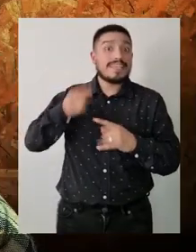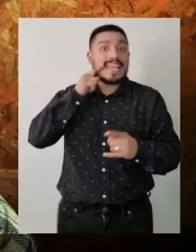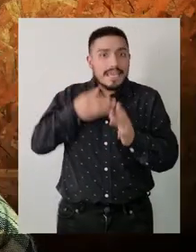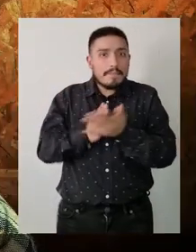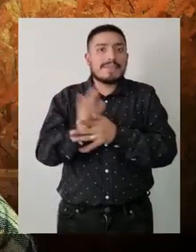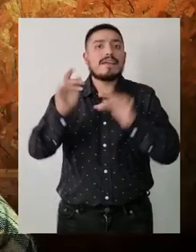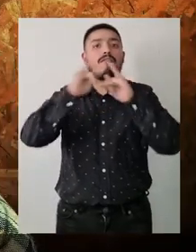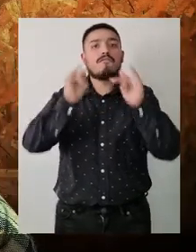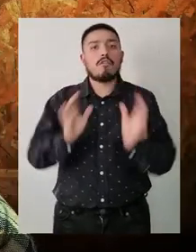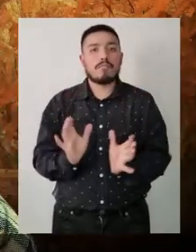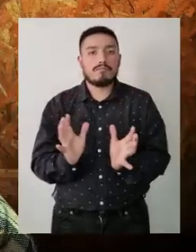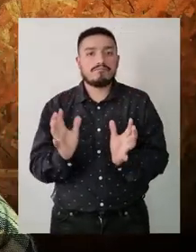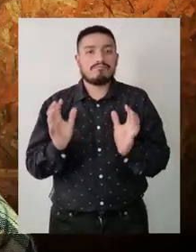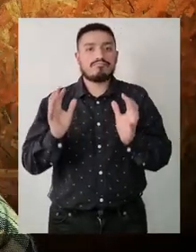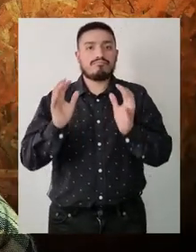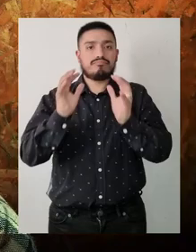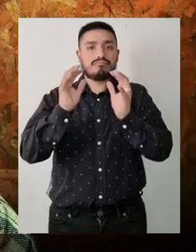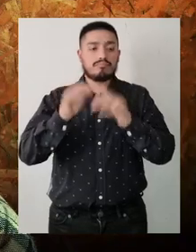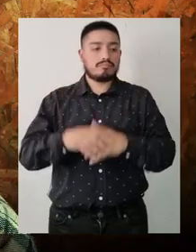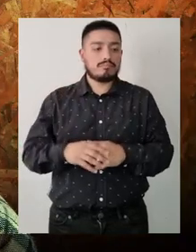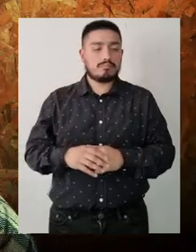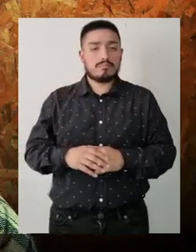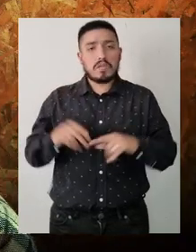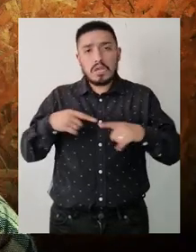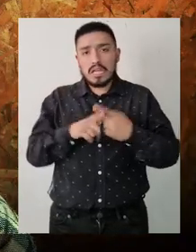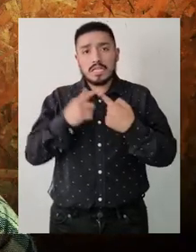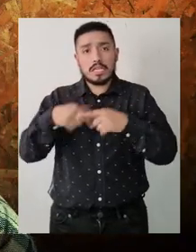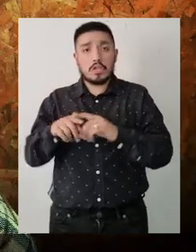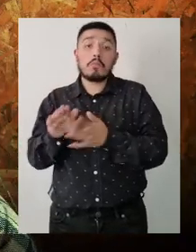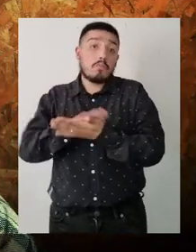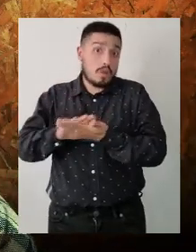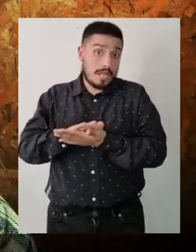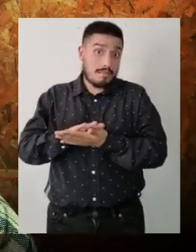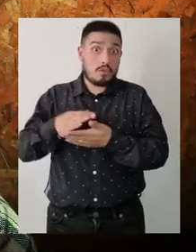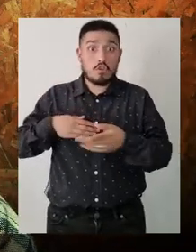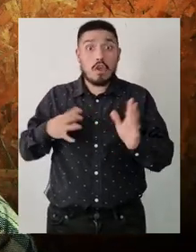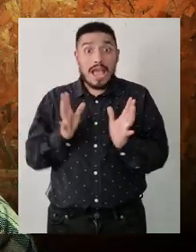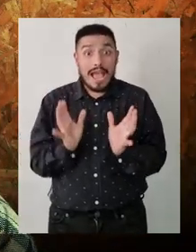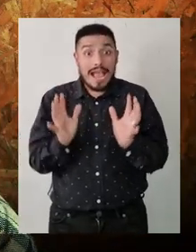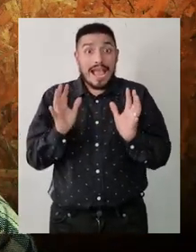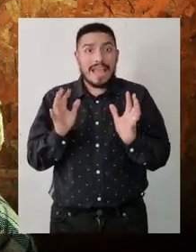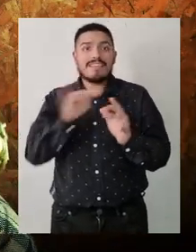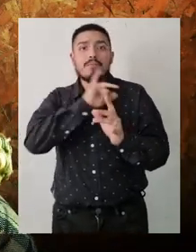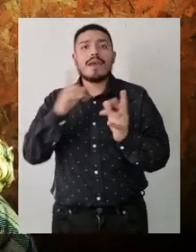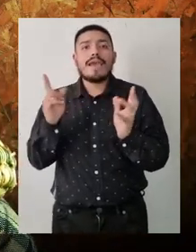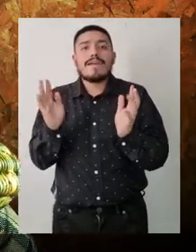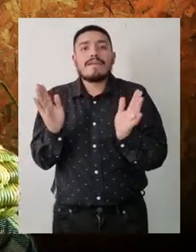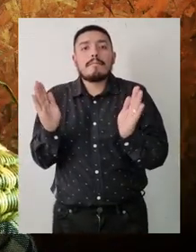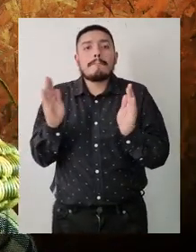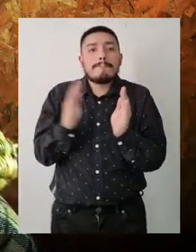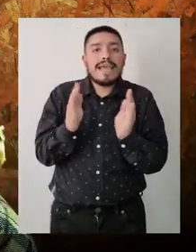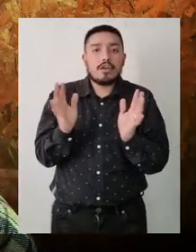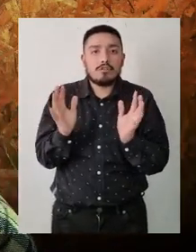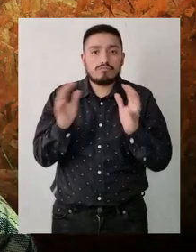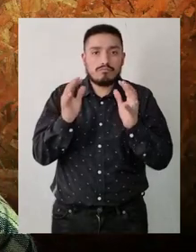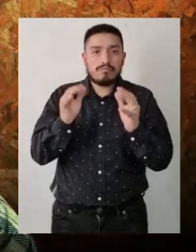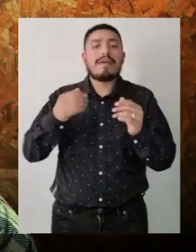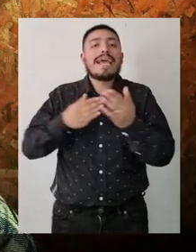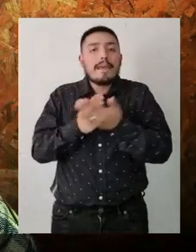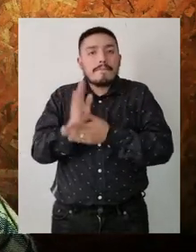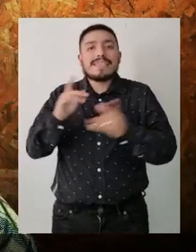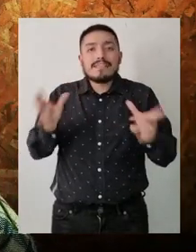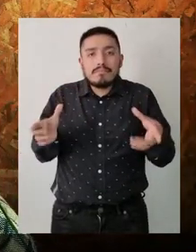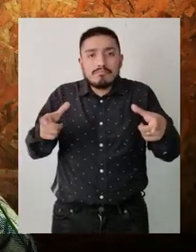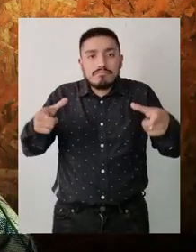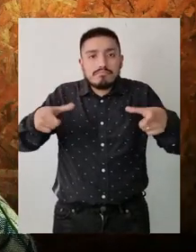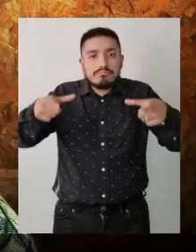forma a tu tejido. Por ejemplo, acá yo estoy disminuyendo ya los puntos para que me vaya quedando